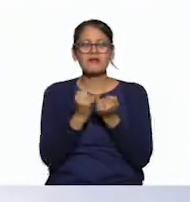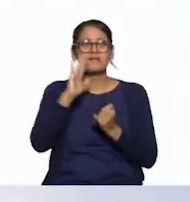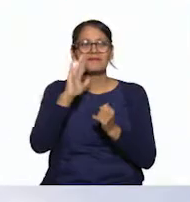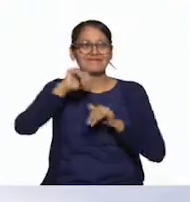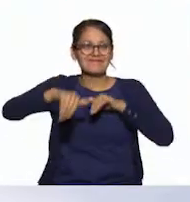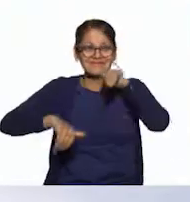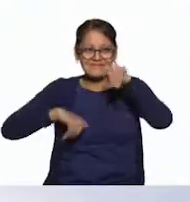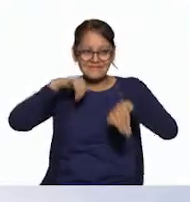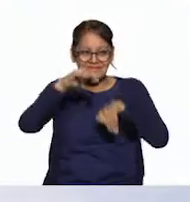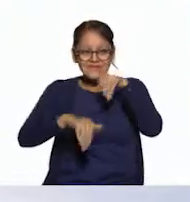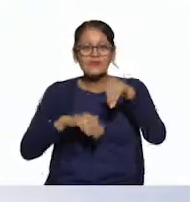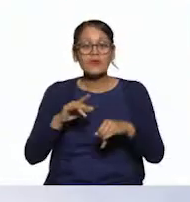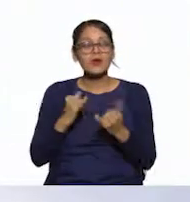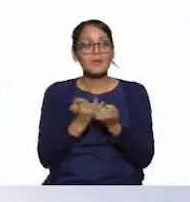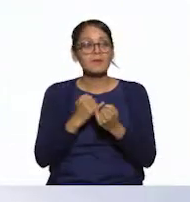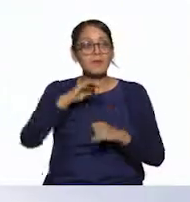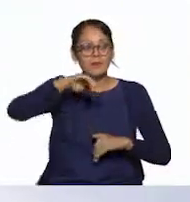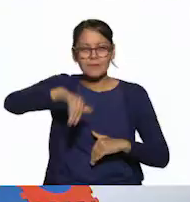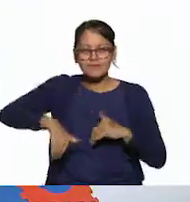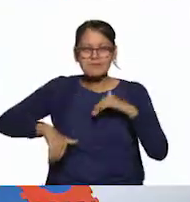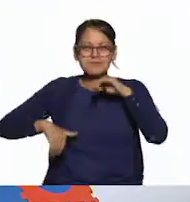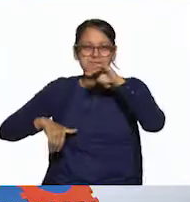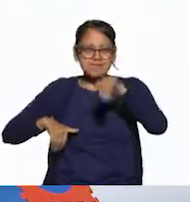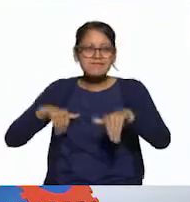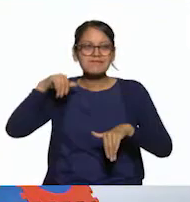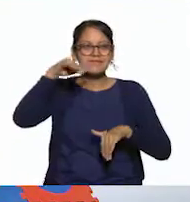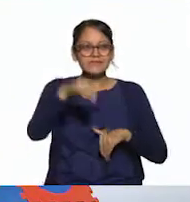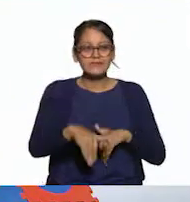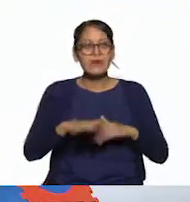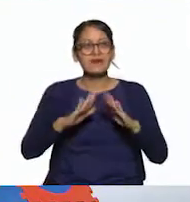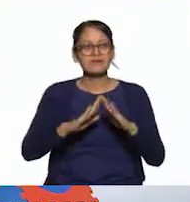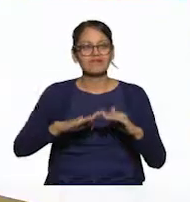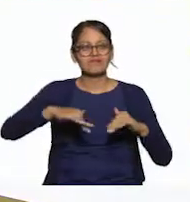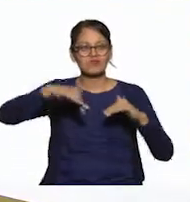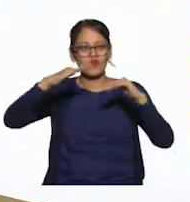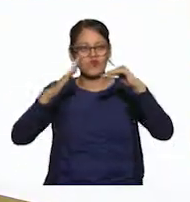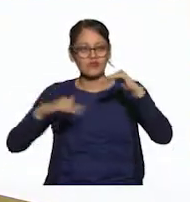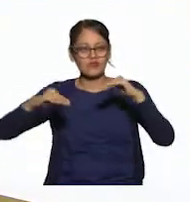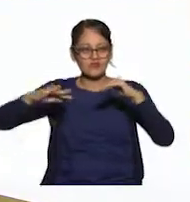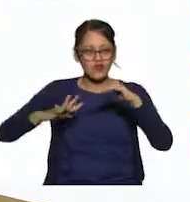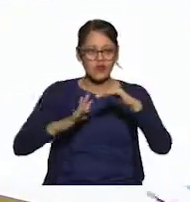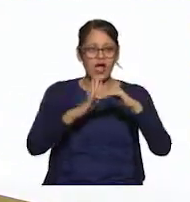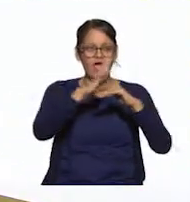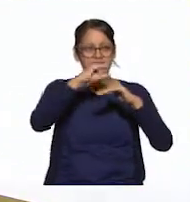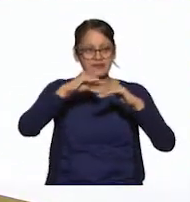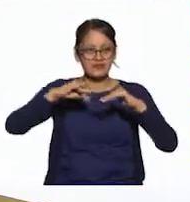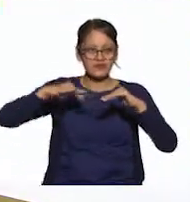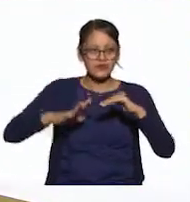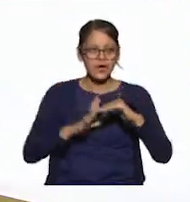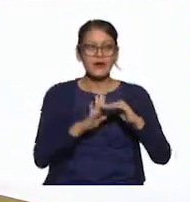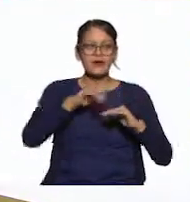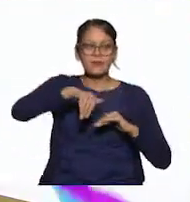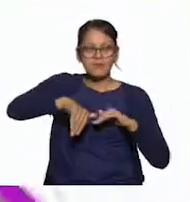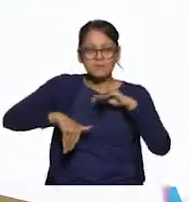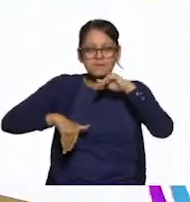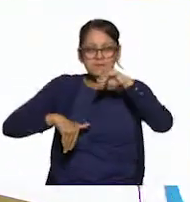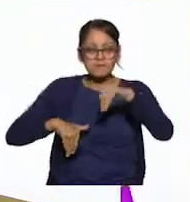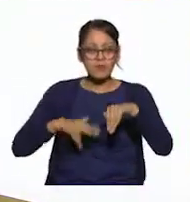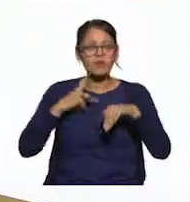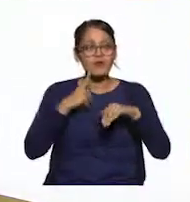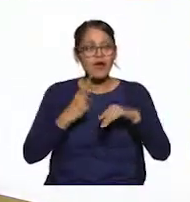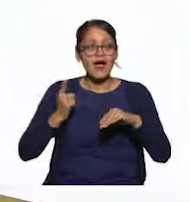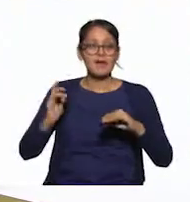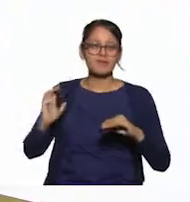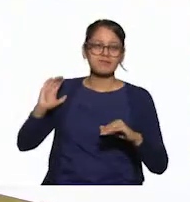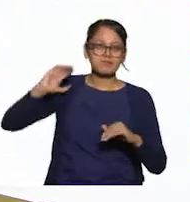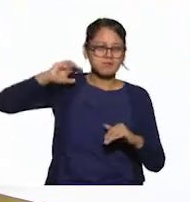nadando. Por ejemplo. Contracorriente, eso. Y son las olas como del mar. Pero eso. Para eso tengo que ir atrás eso. Y adelante.